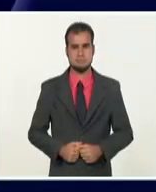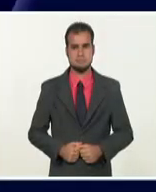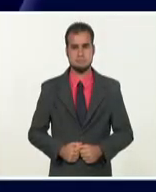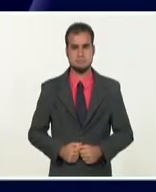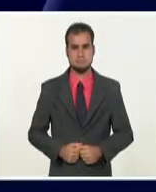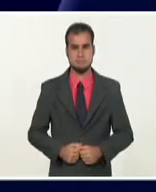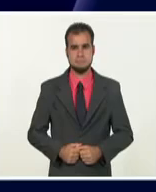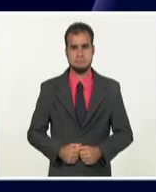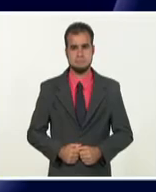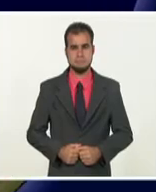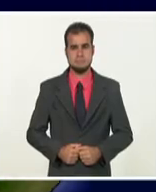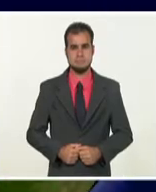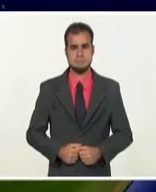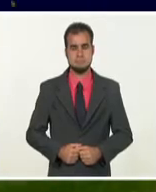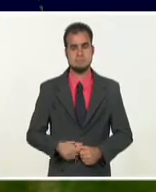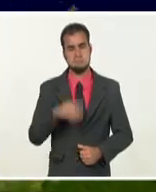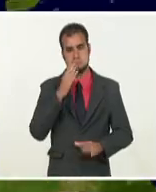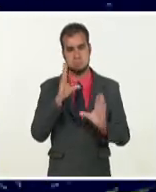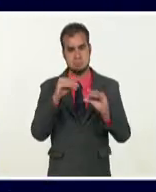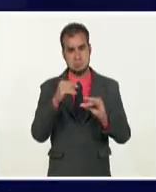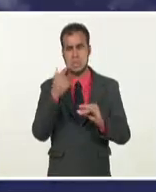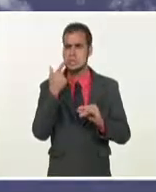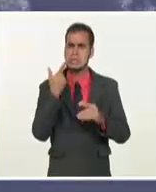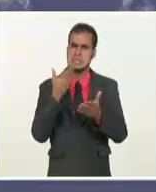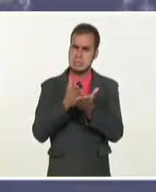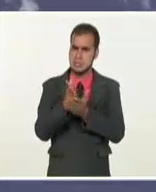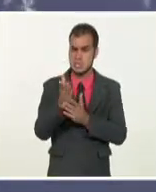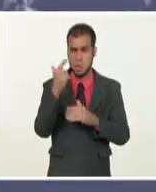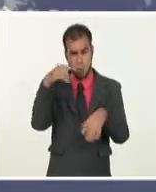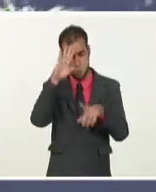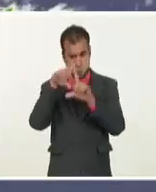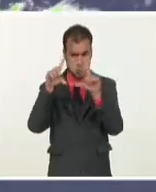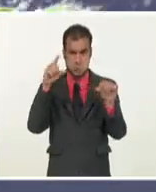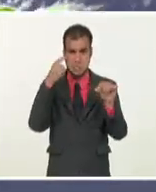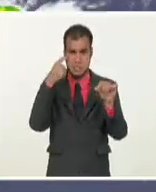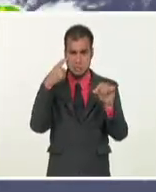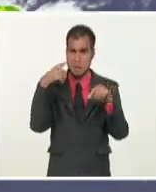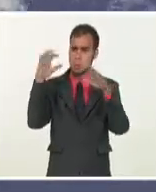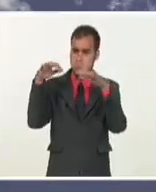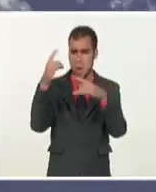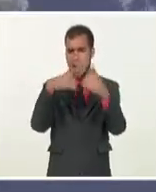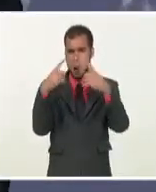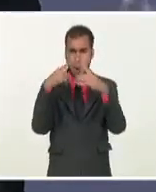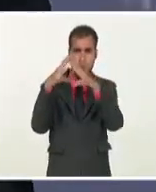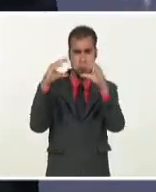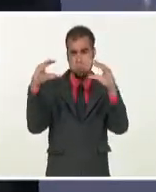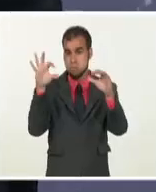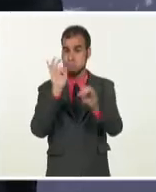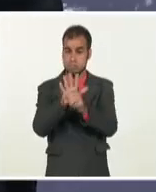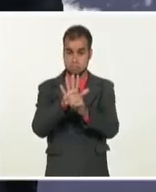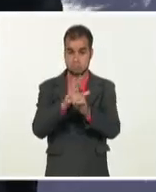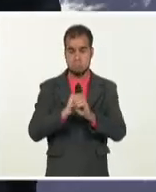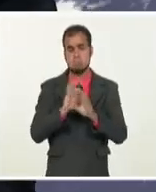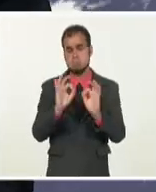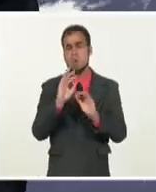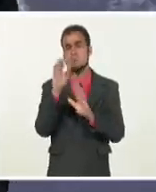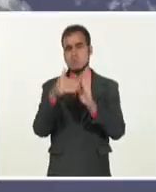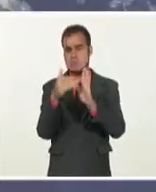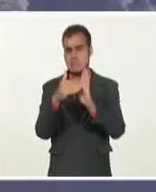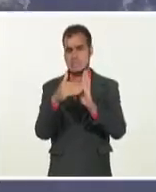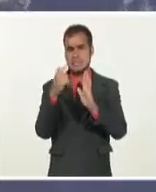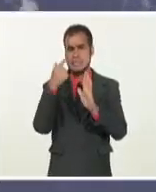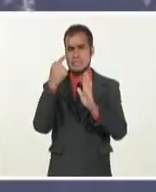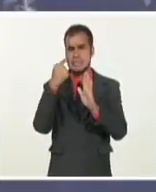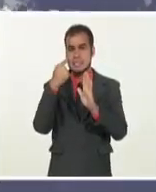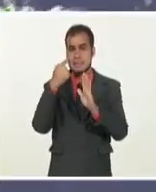Buenas noches. Calor, humedad y condiciones favorables en los niveles altos de la atmósfera son las que están produciendo que ocurran en horas de la tarde actividad de chubascos y